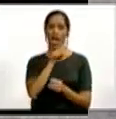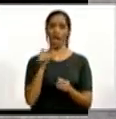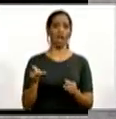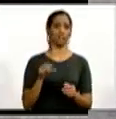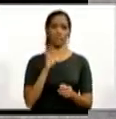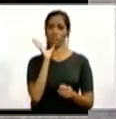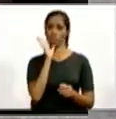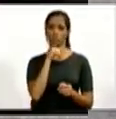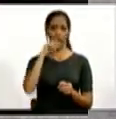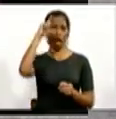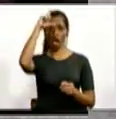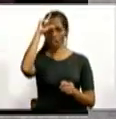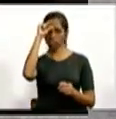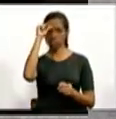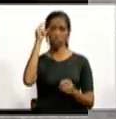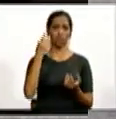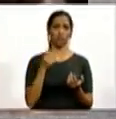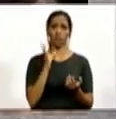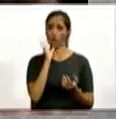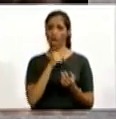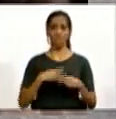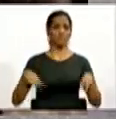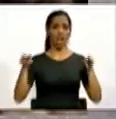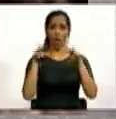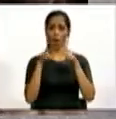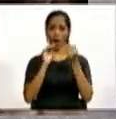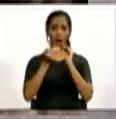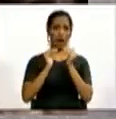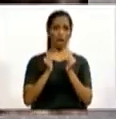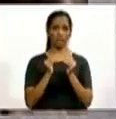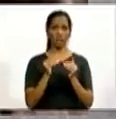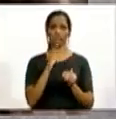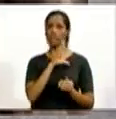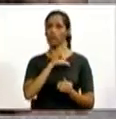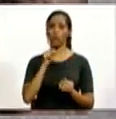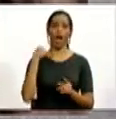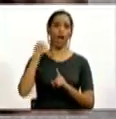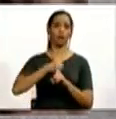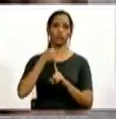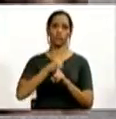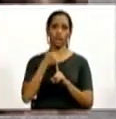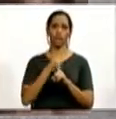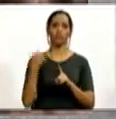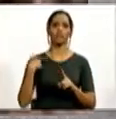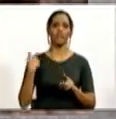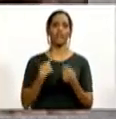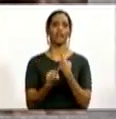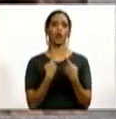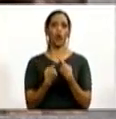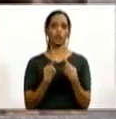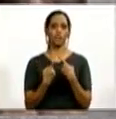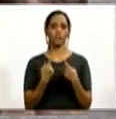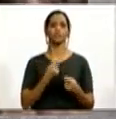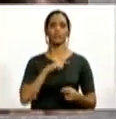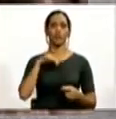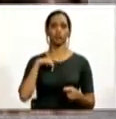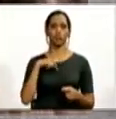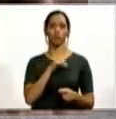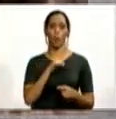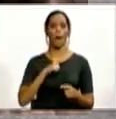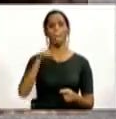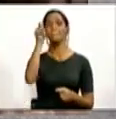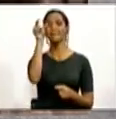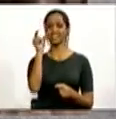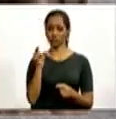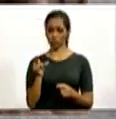tiene preparación, a gente que no tiene valores y que no ha luchado por obtener cosas. Mientras que nosotros somos personas que